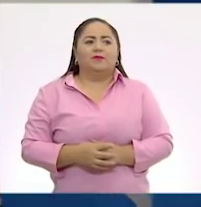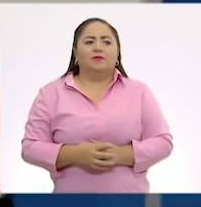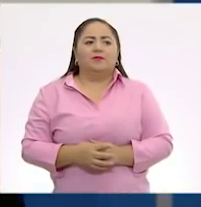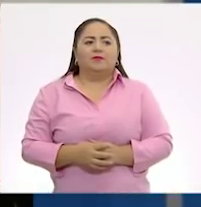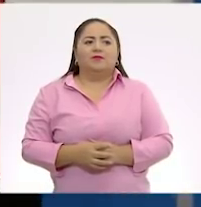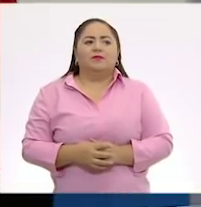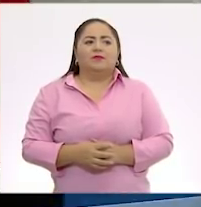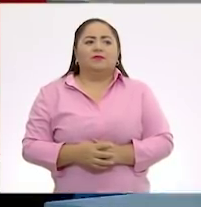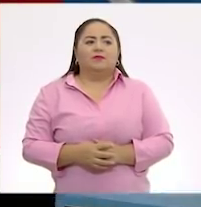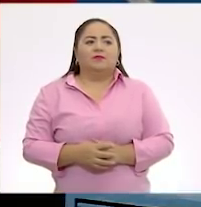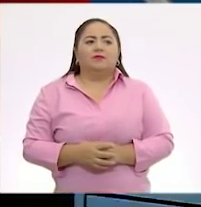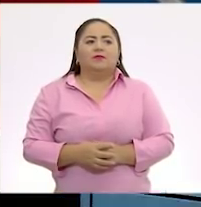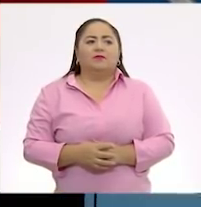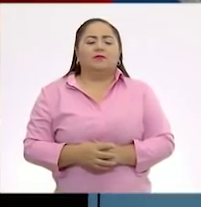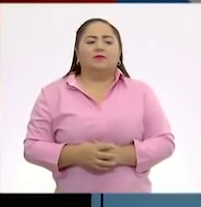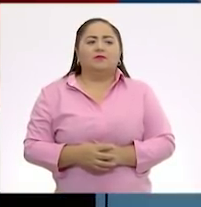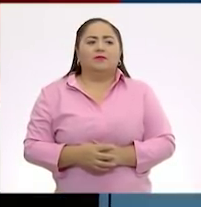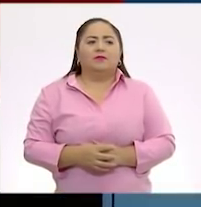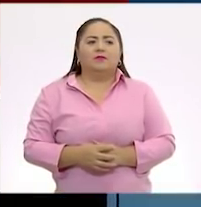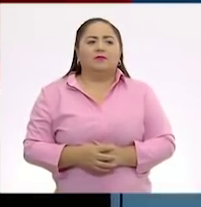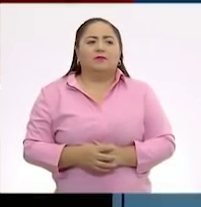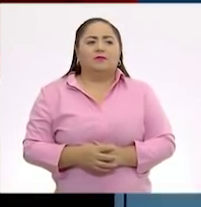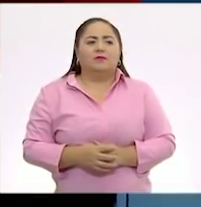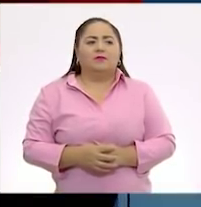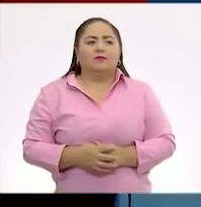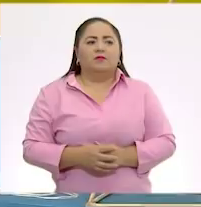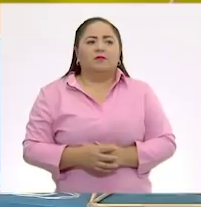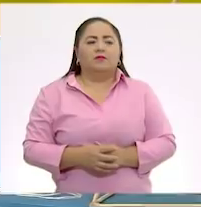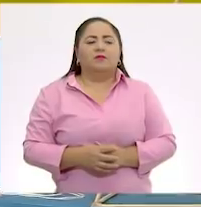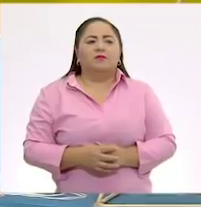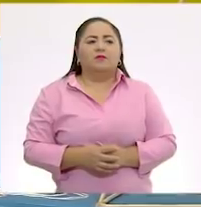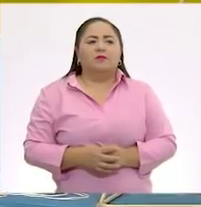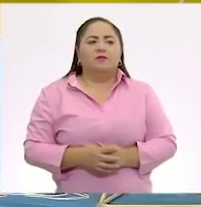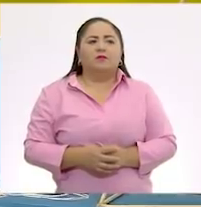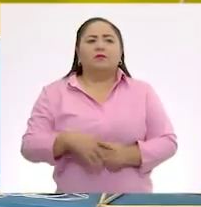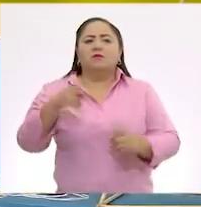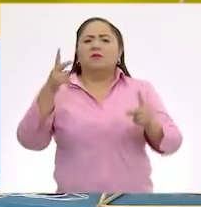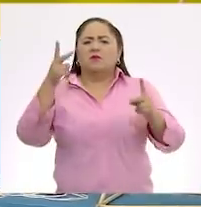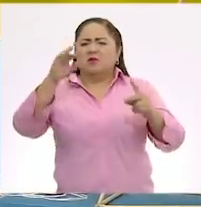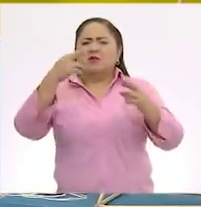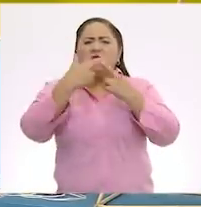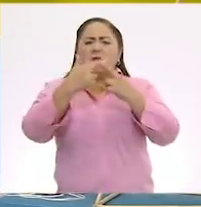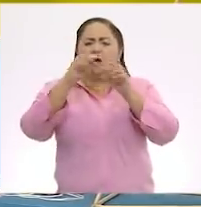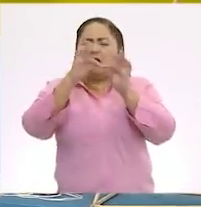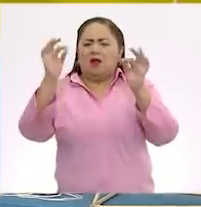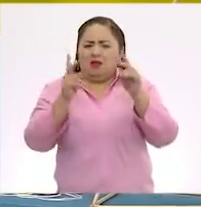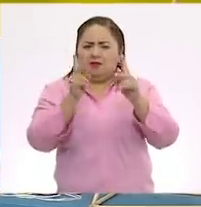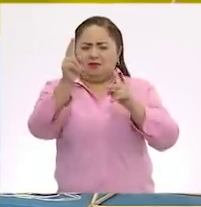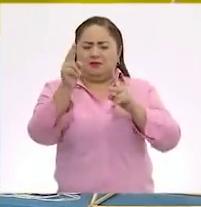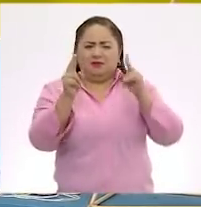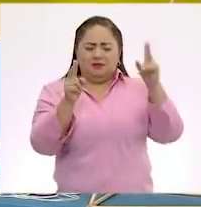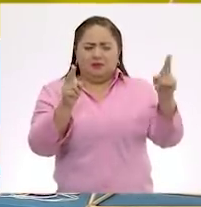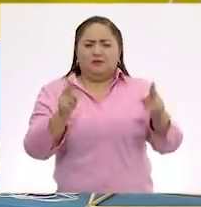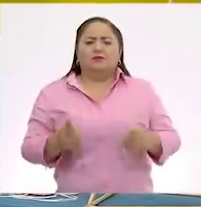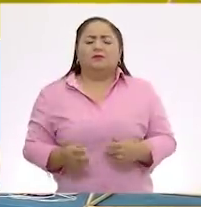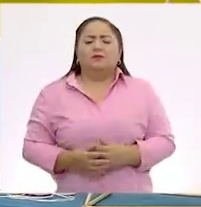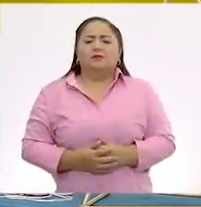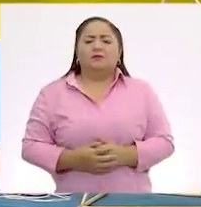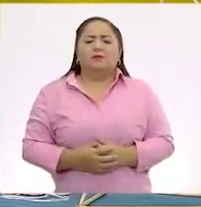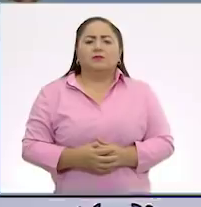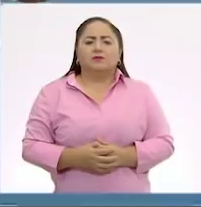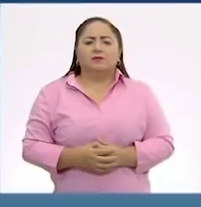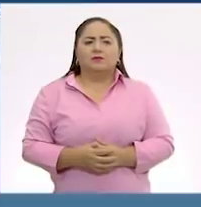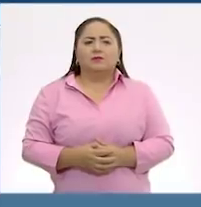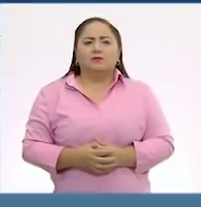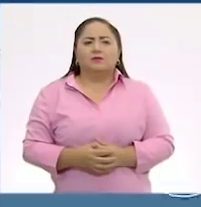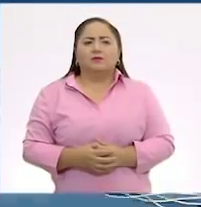llegue. Ah, muy bien, Juan Carlos. Igual podemos cortar los hilitos que quedan. ¿Me presta las tijeritas, maestra? Wow.